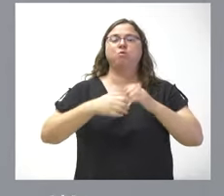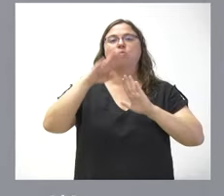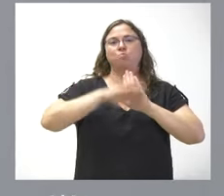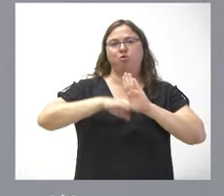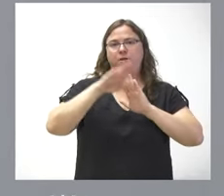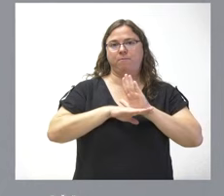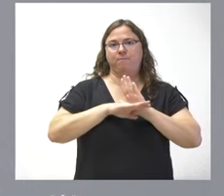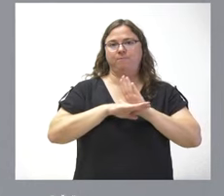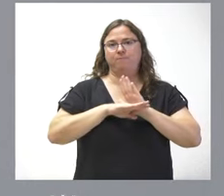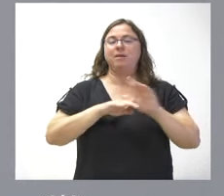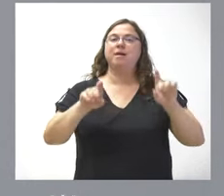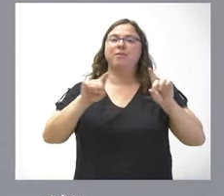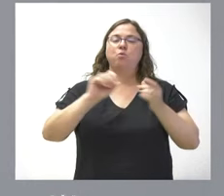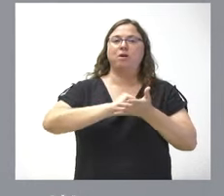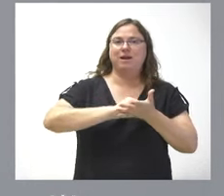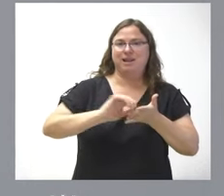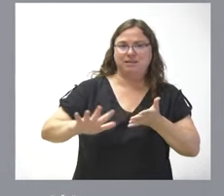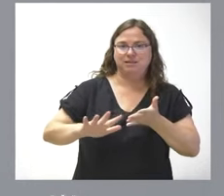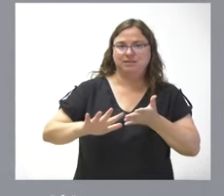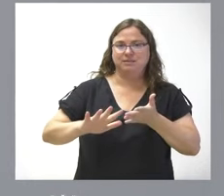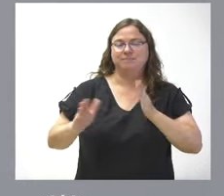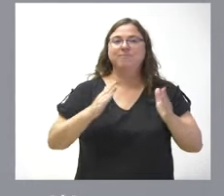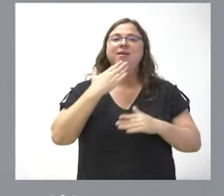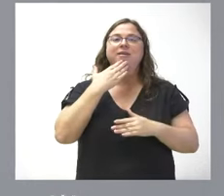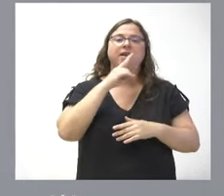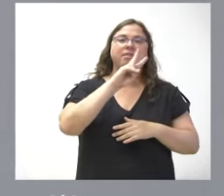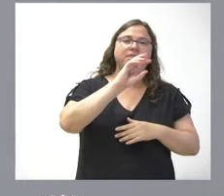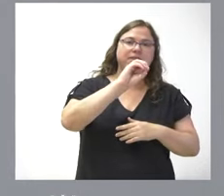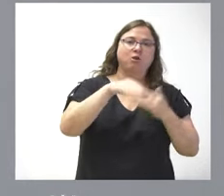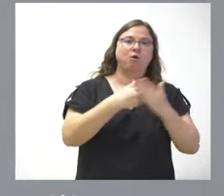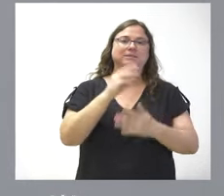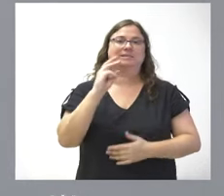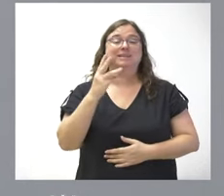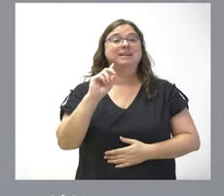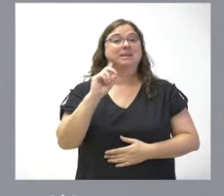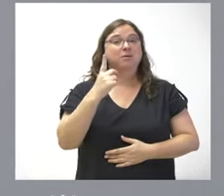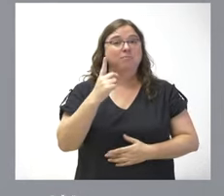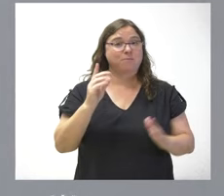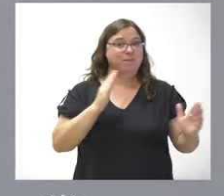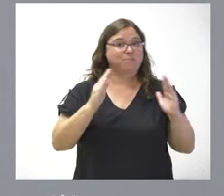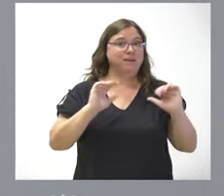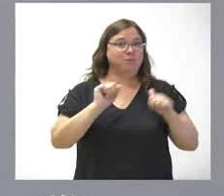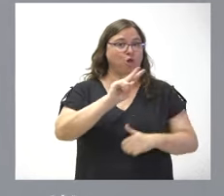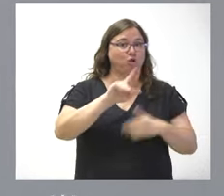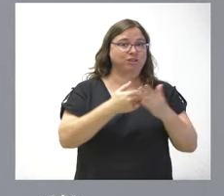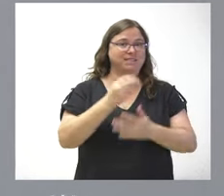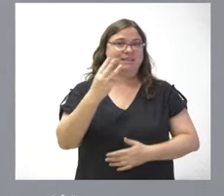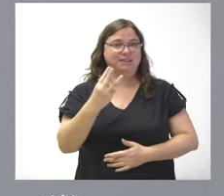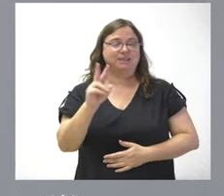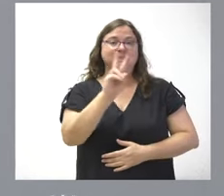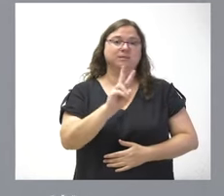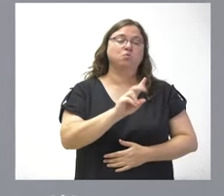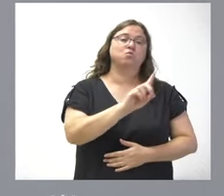educación gratuita en el tramo de c a 3 años en el primer ejercicio se puso en marcha de 2s a 3 años en el segundo